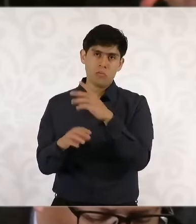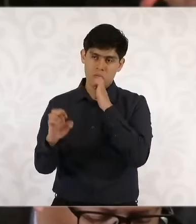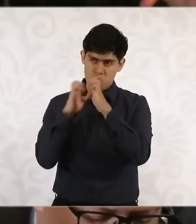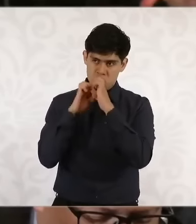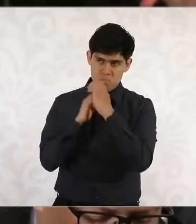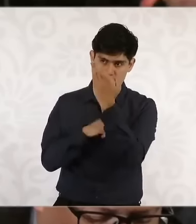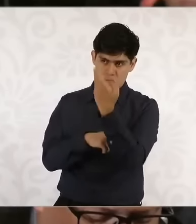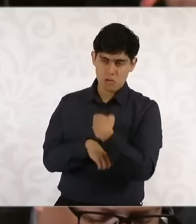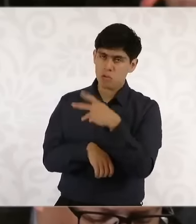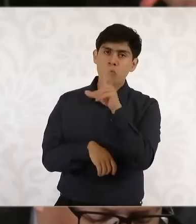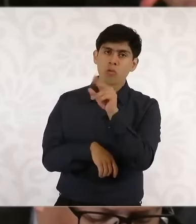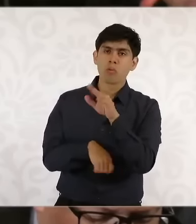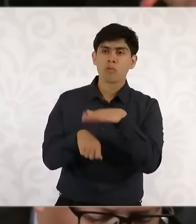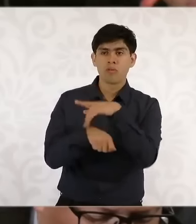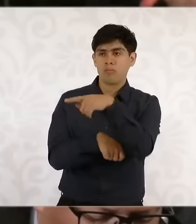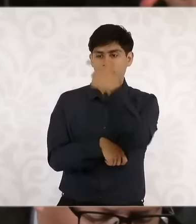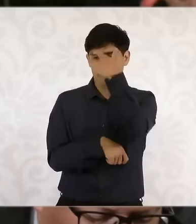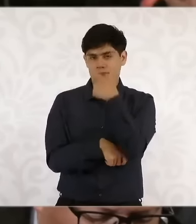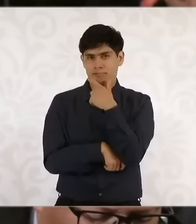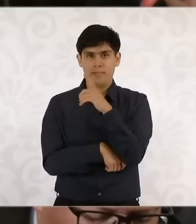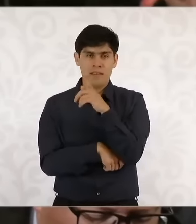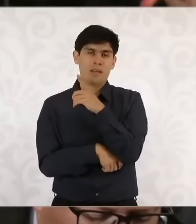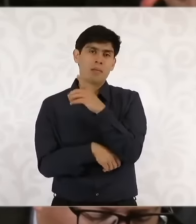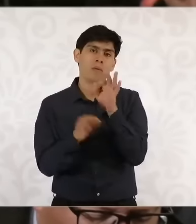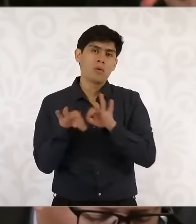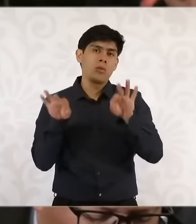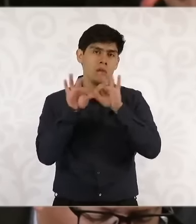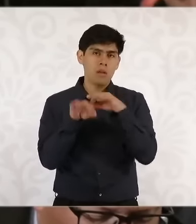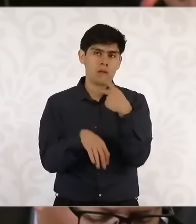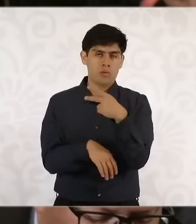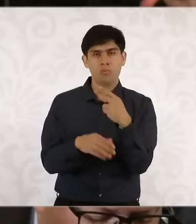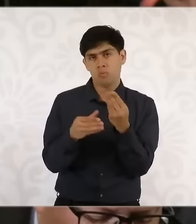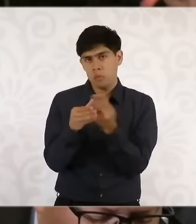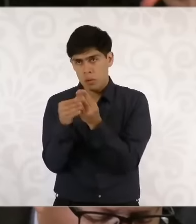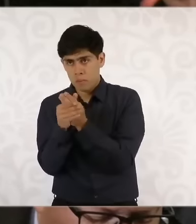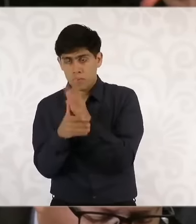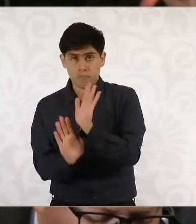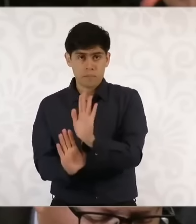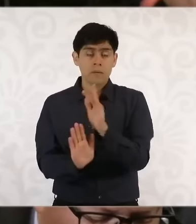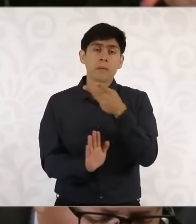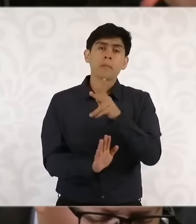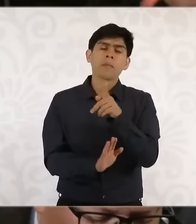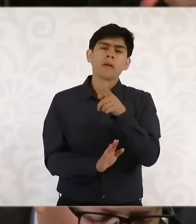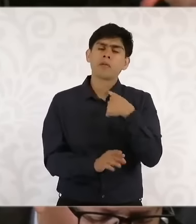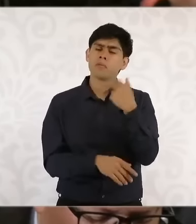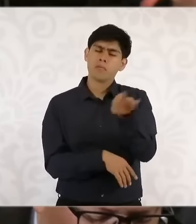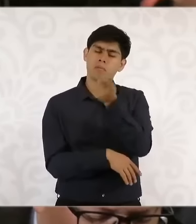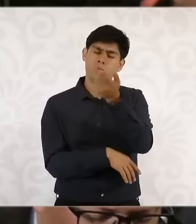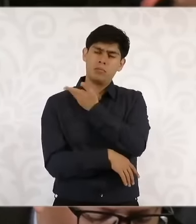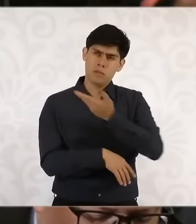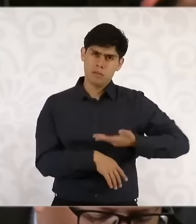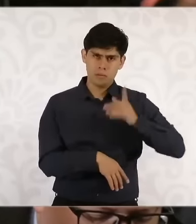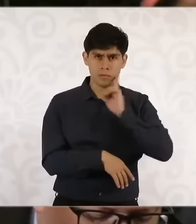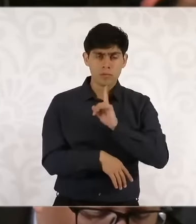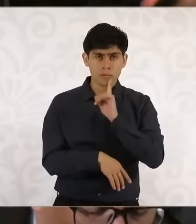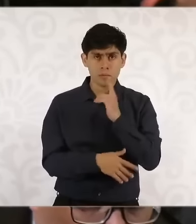su identidad. Pero, ¿qué opina, presidenta, respecto de que